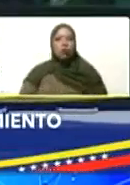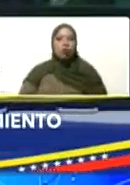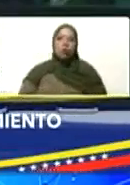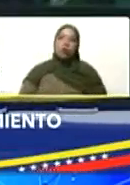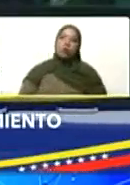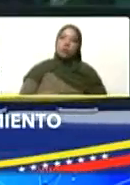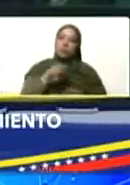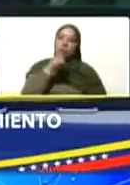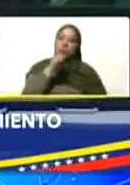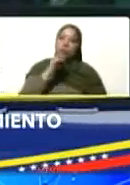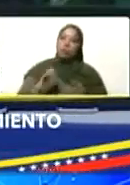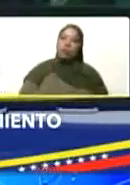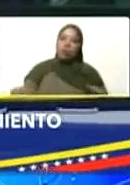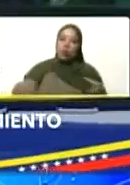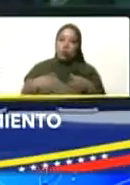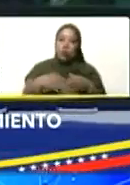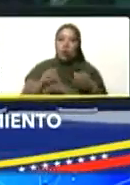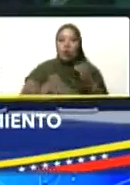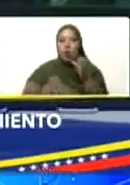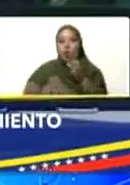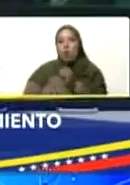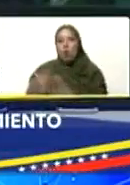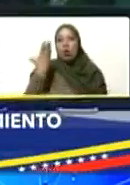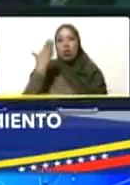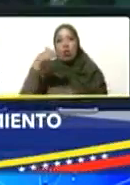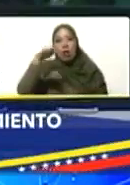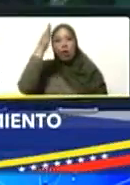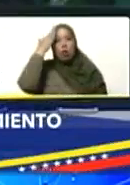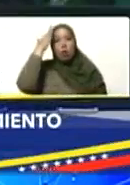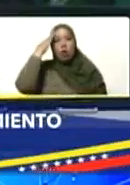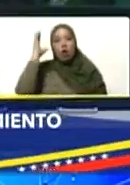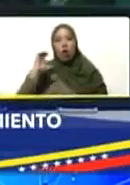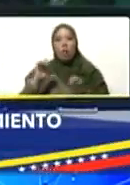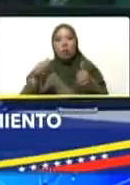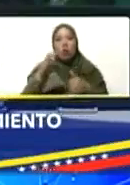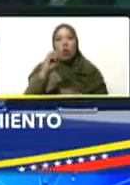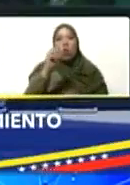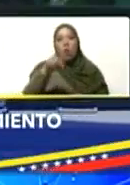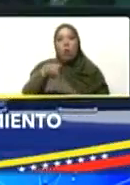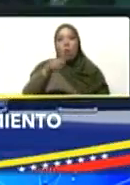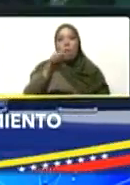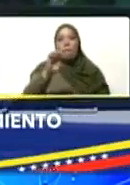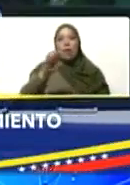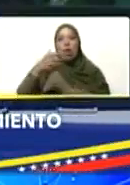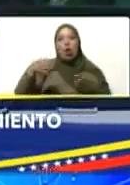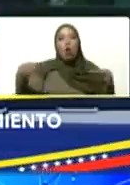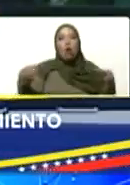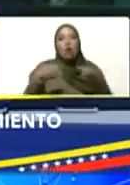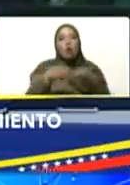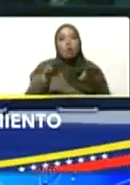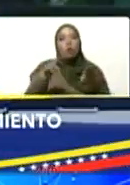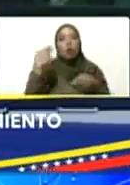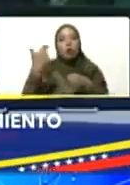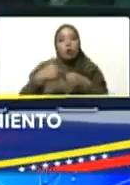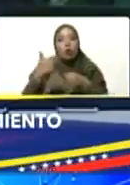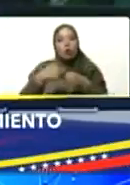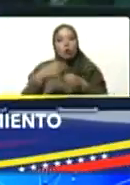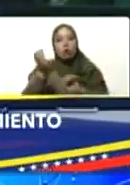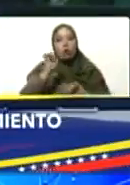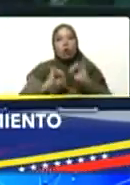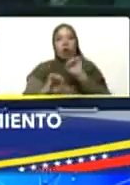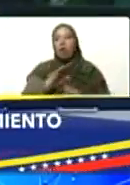Alfonso, fundador de la OPEP, un genio, un sabio. Habló sobre la necesidad de construir una economía no